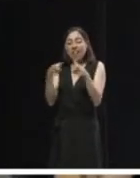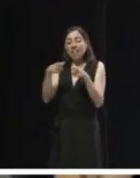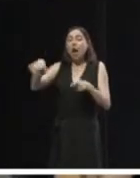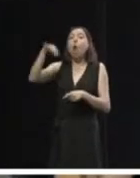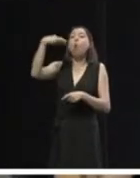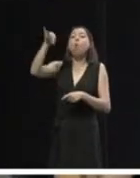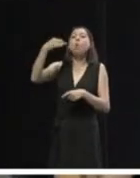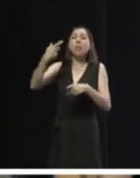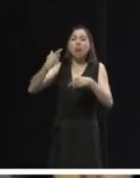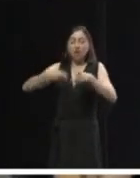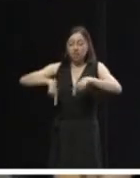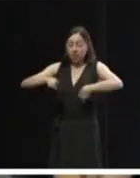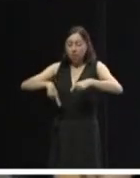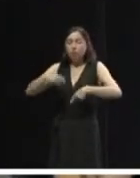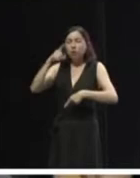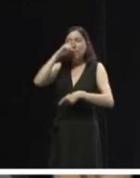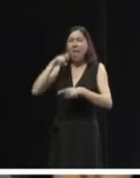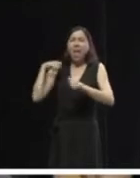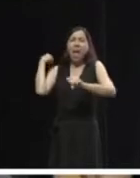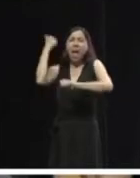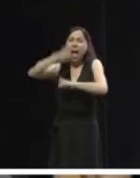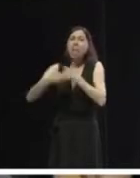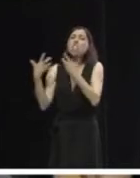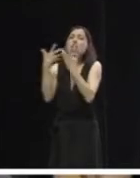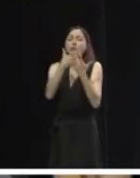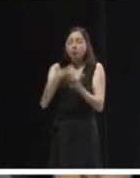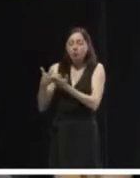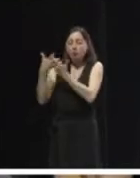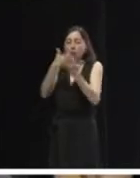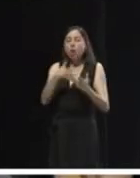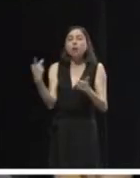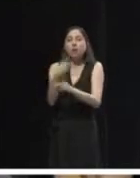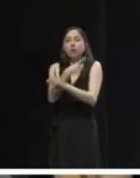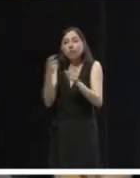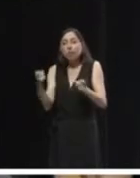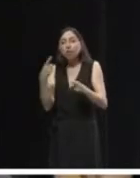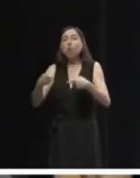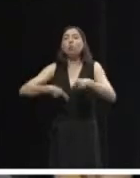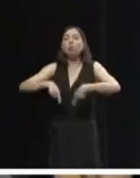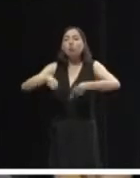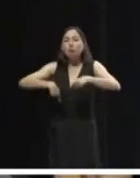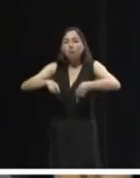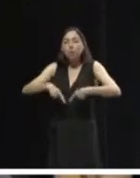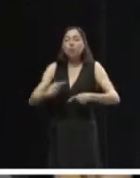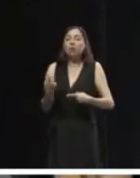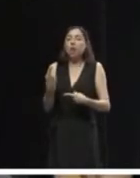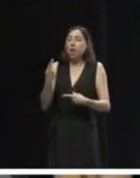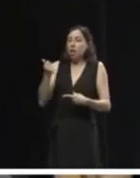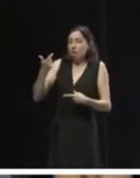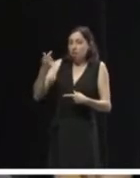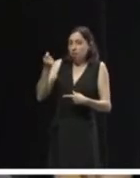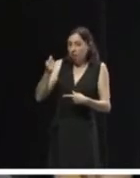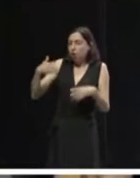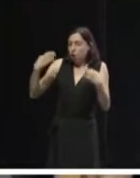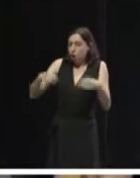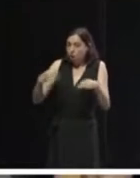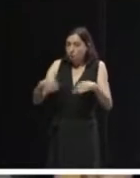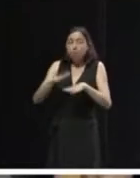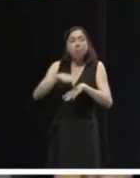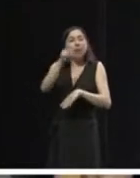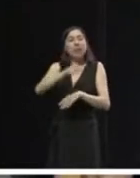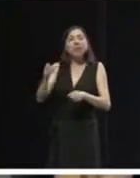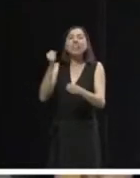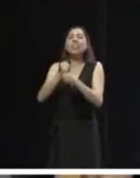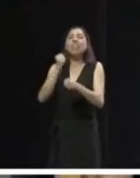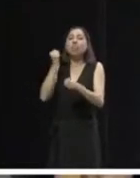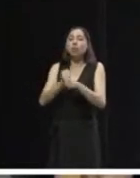Llevamos años peleándolo y necesitamos un transporte asequible para la clase trabajadora, pero sobre todo